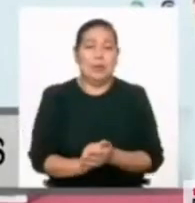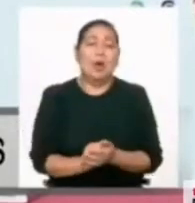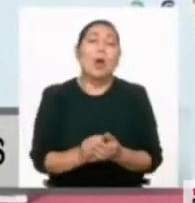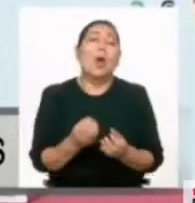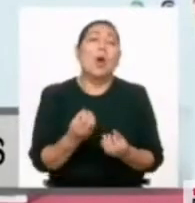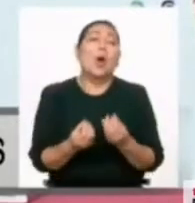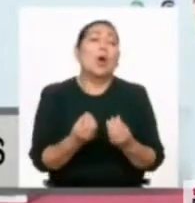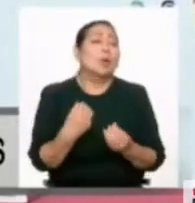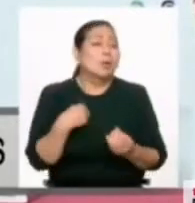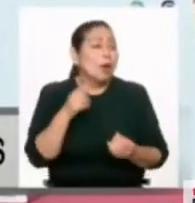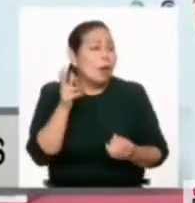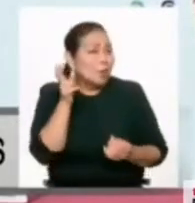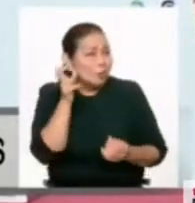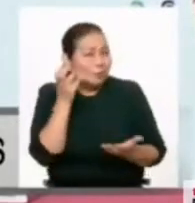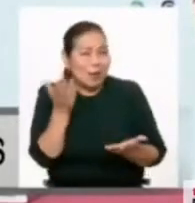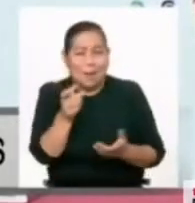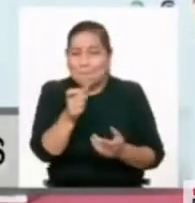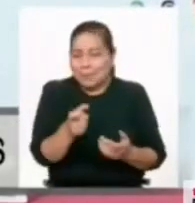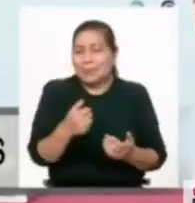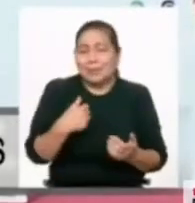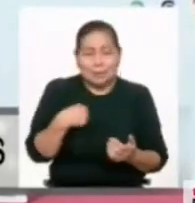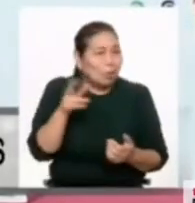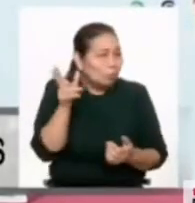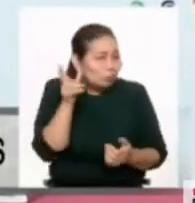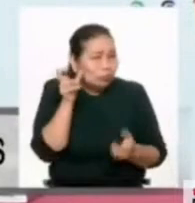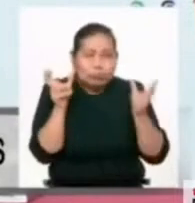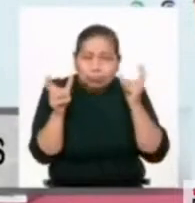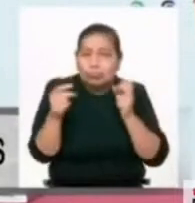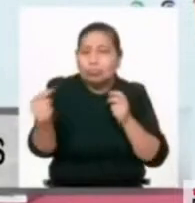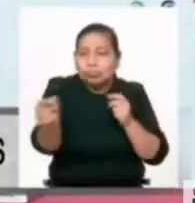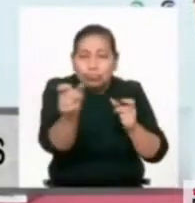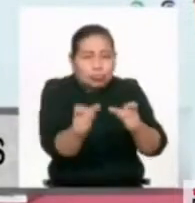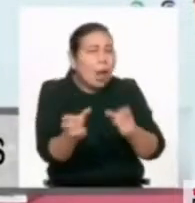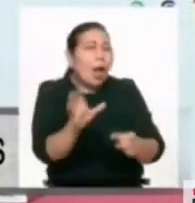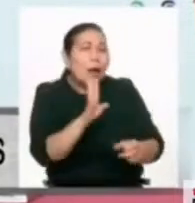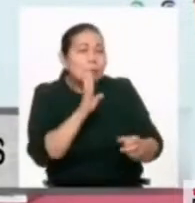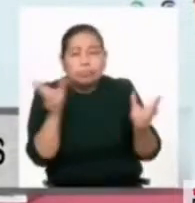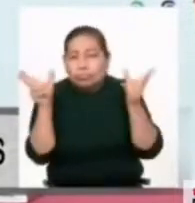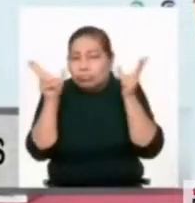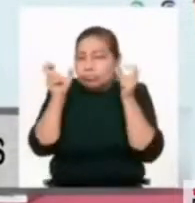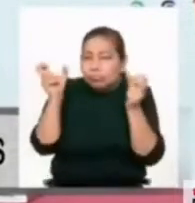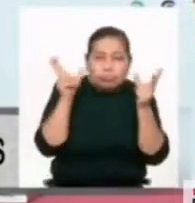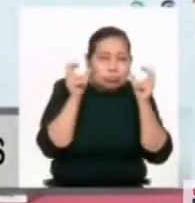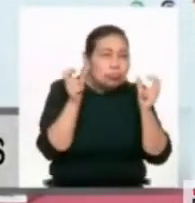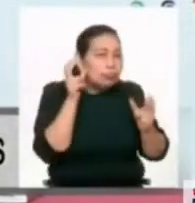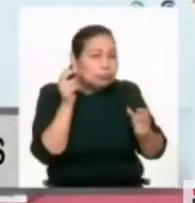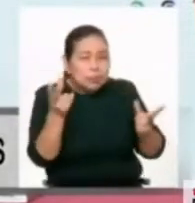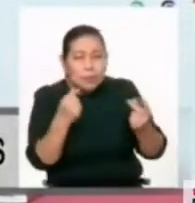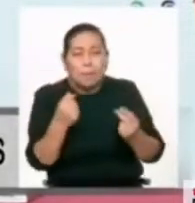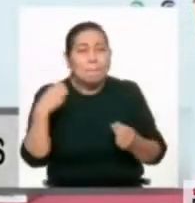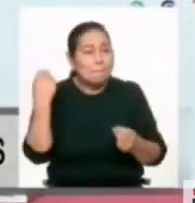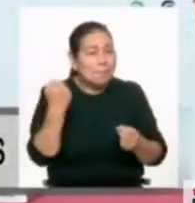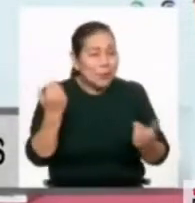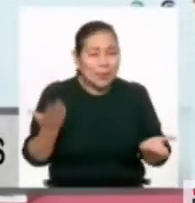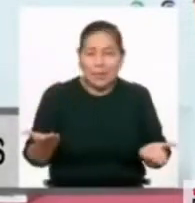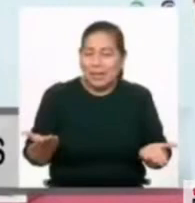Entonces, ¿cómo no vamos a escuchar a la población? Tenemos que escuchar a la población. Tenemos que escuchar al titular del